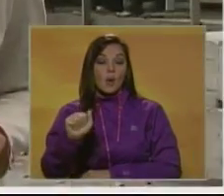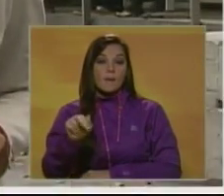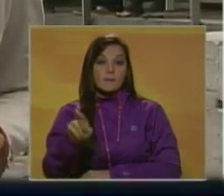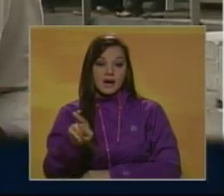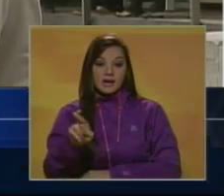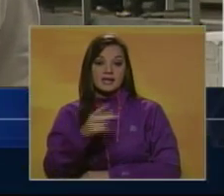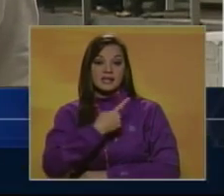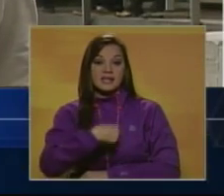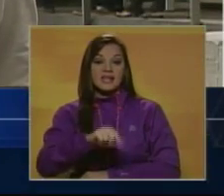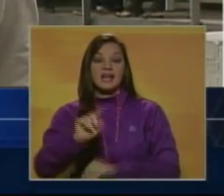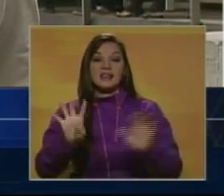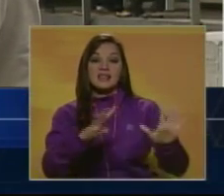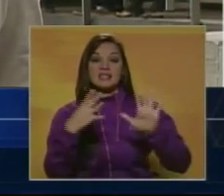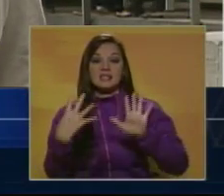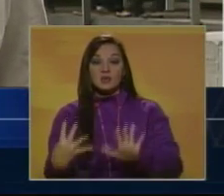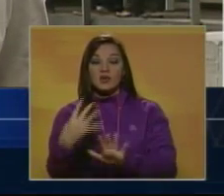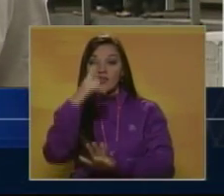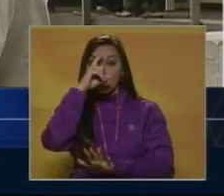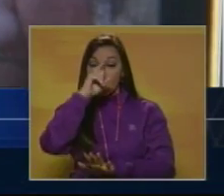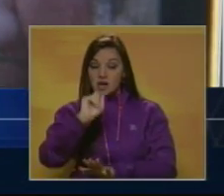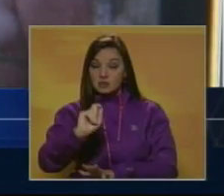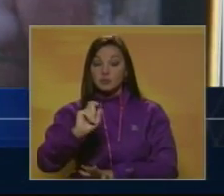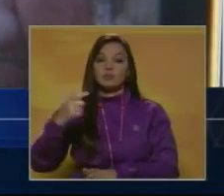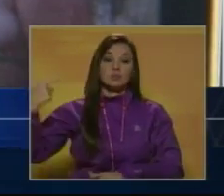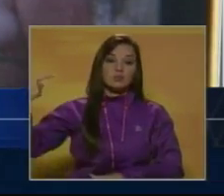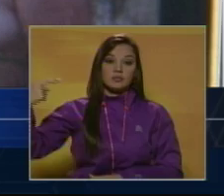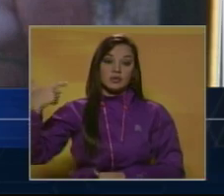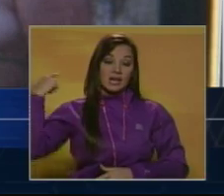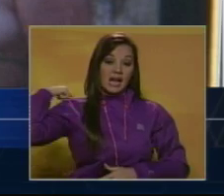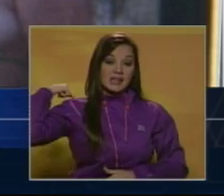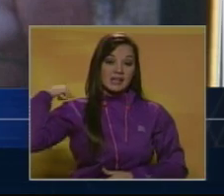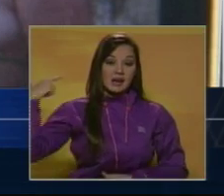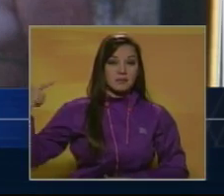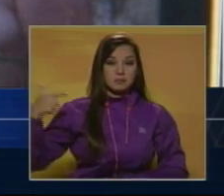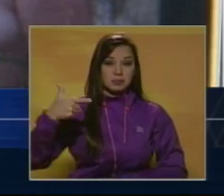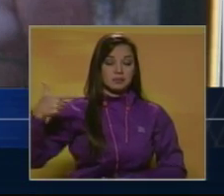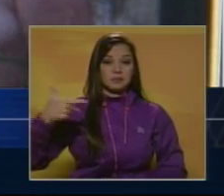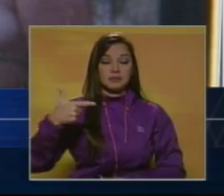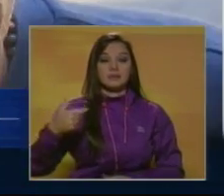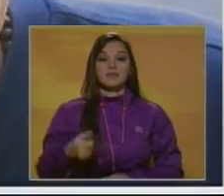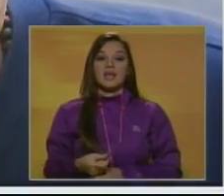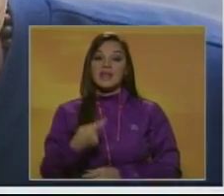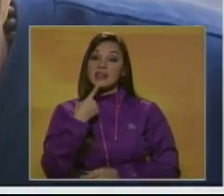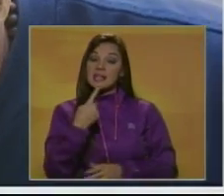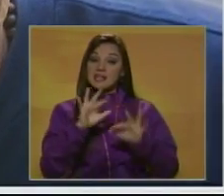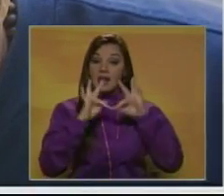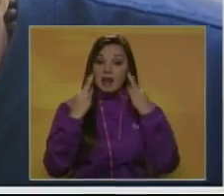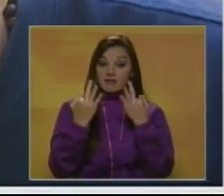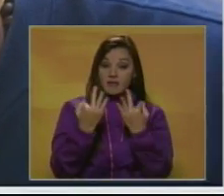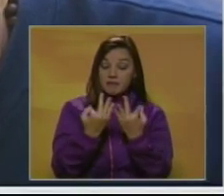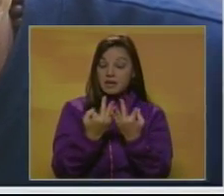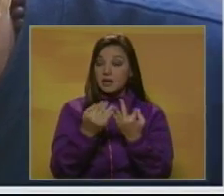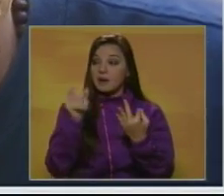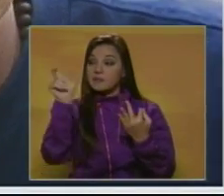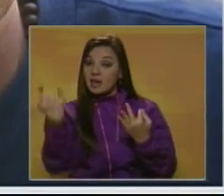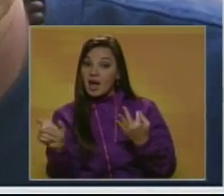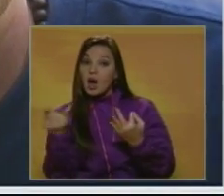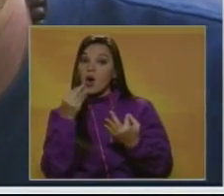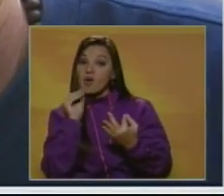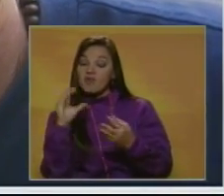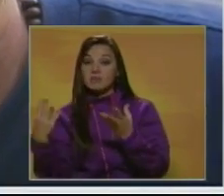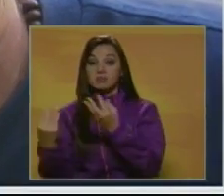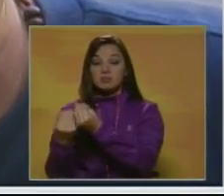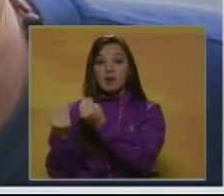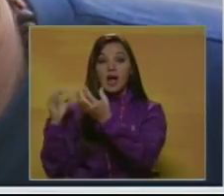Tobar, de 19 años de edad, murió tras recibir 2 impactos de bala en la espalda. Según sus familiares, el joven se encontraba con varios amigos reunidos